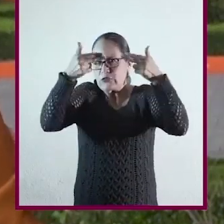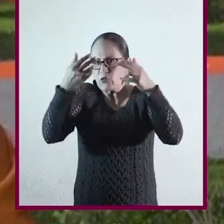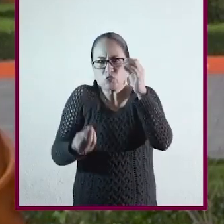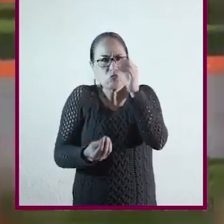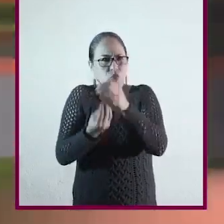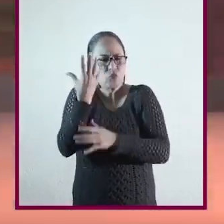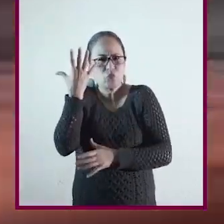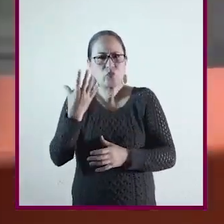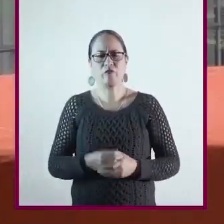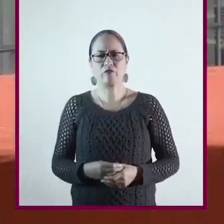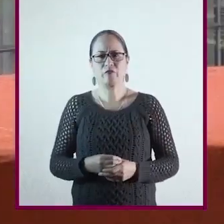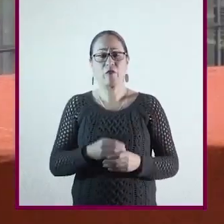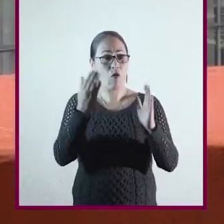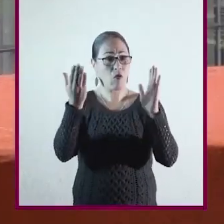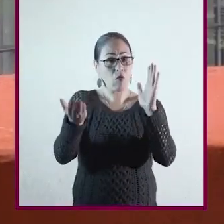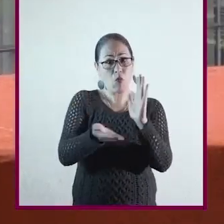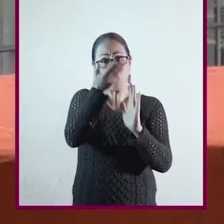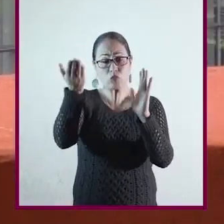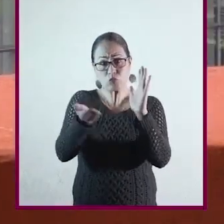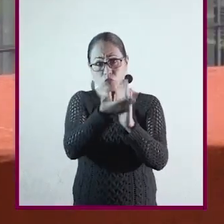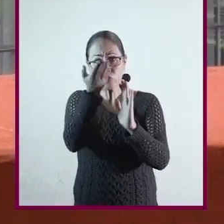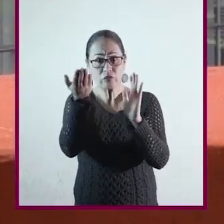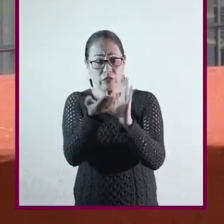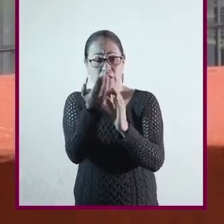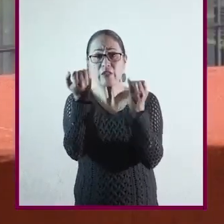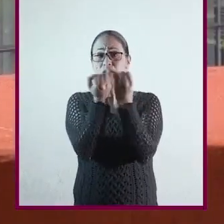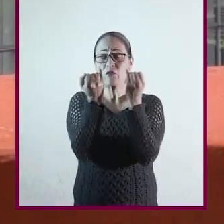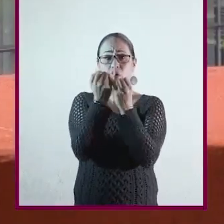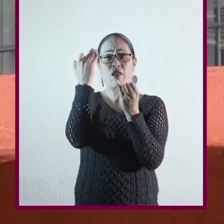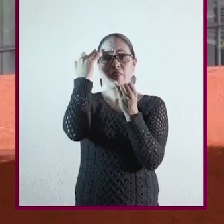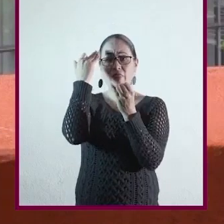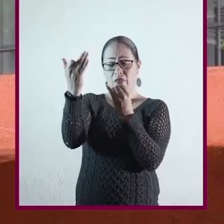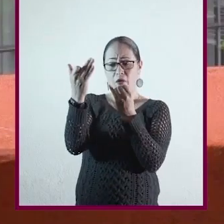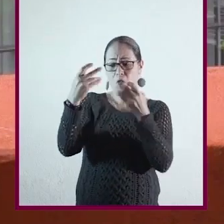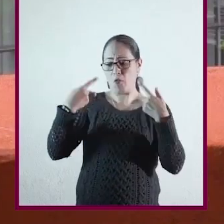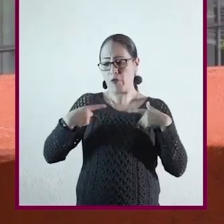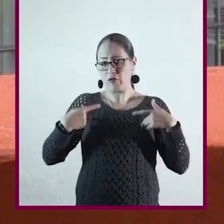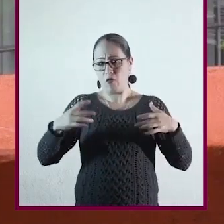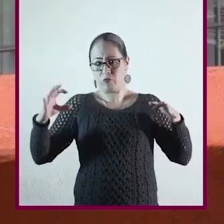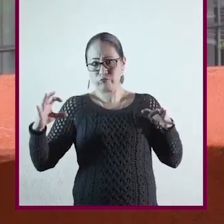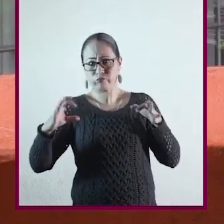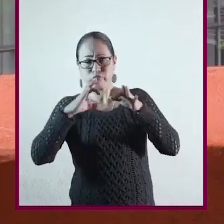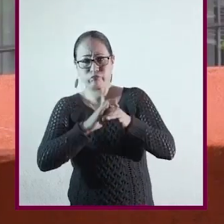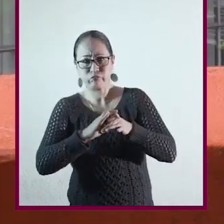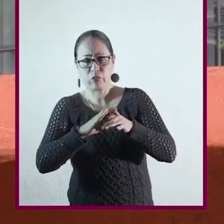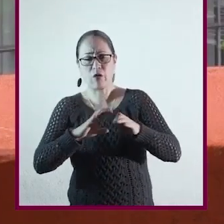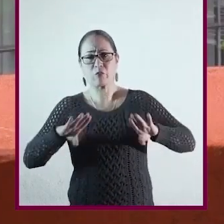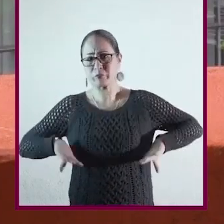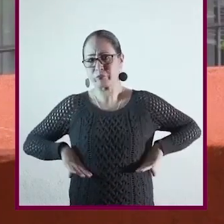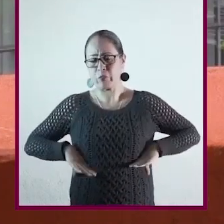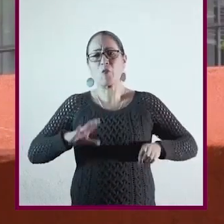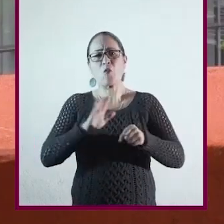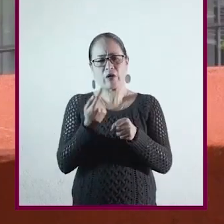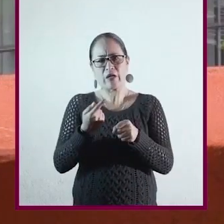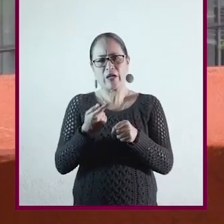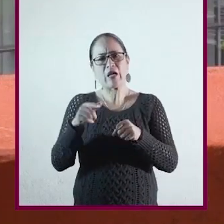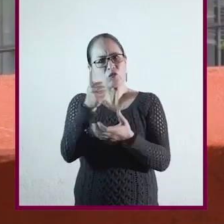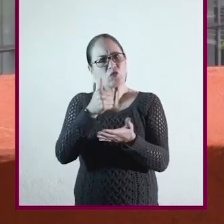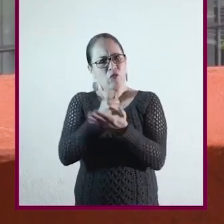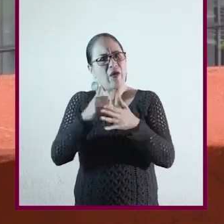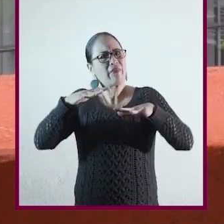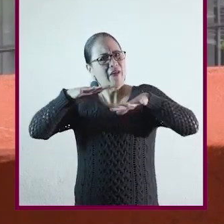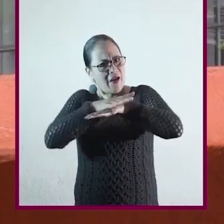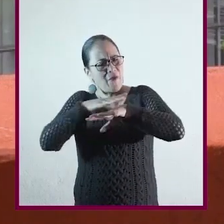negocios nuevos. Las construcciones también se adaptan a los tiempos y a la gente. porque las ciudades siempre están